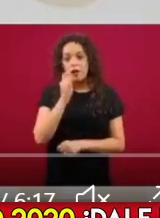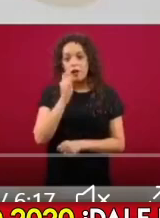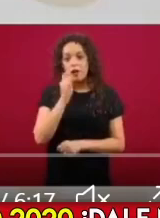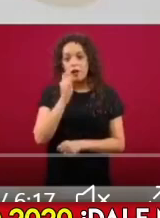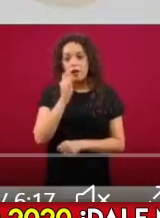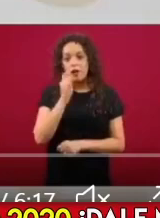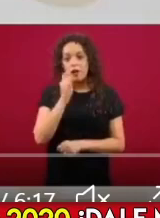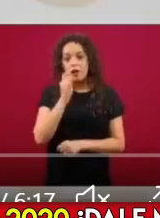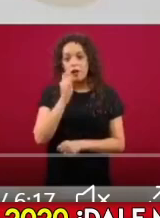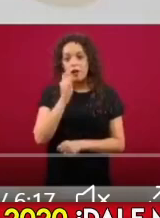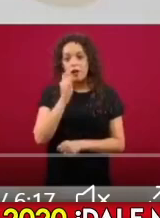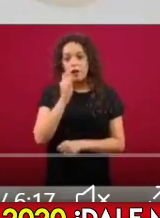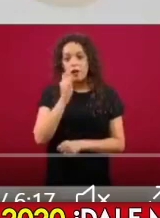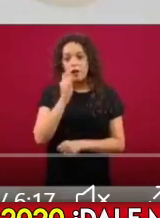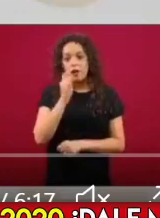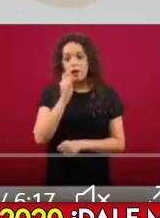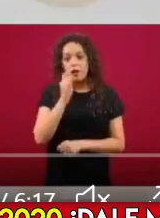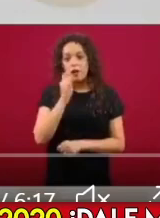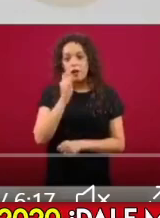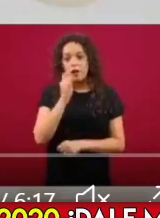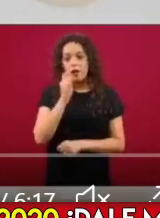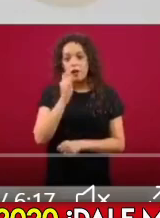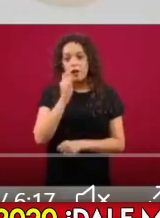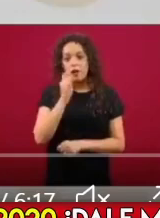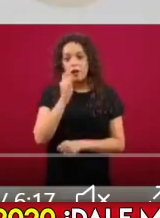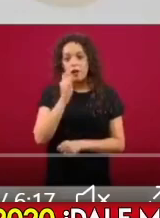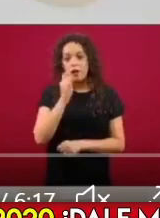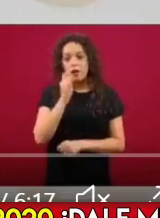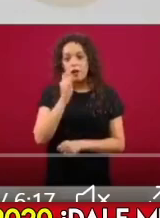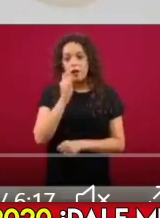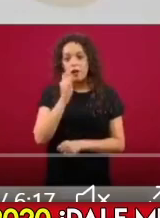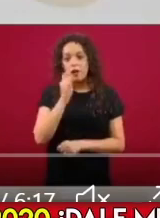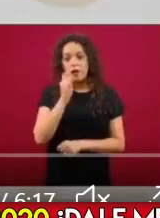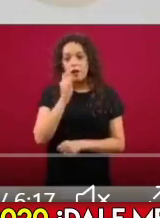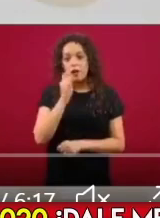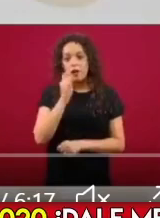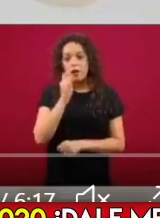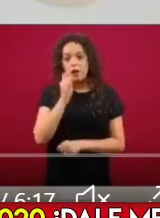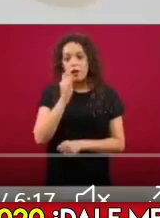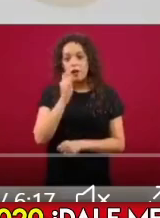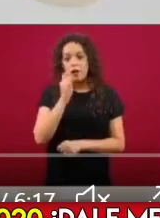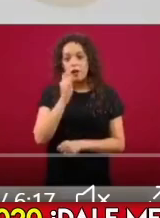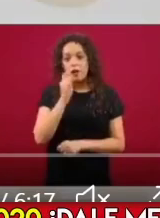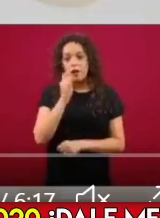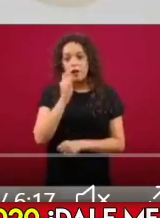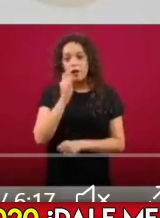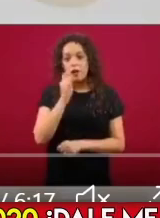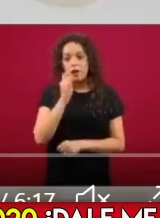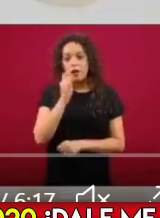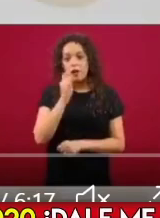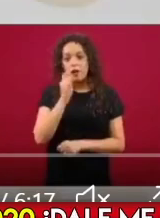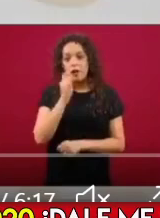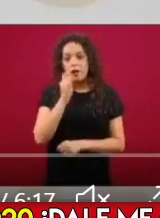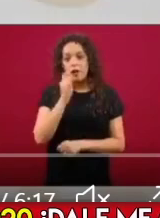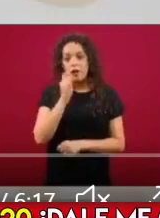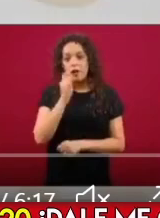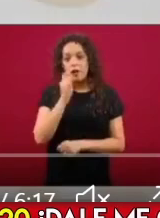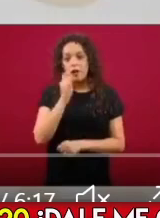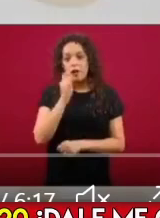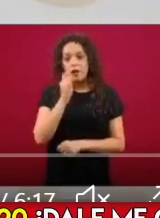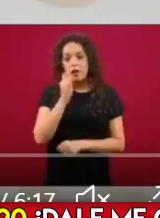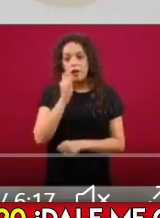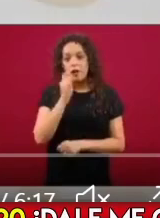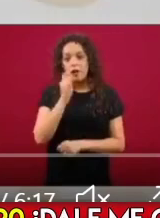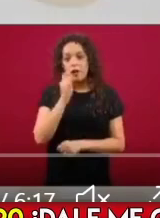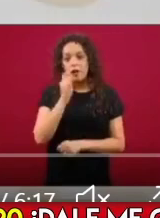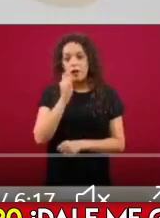cubrebocas hasta acá abajo abajo en la boca y lo anda jugueteando entra a las tiendas y nada más hace